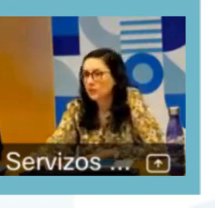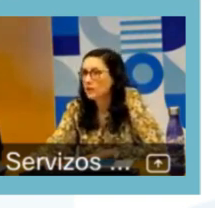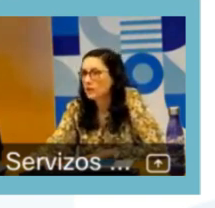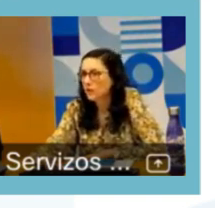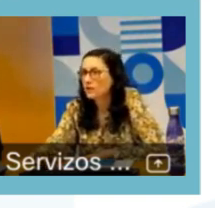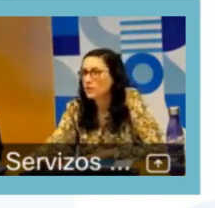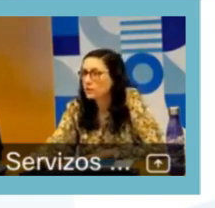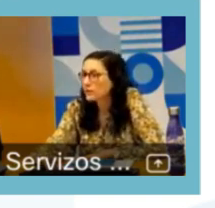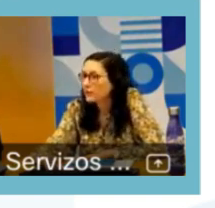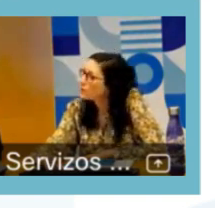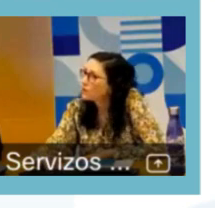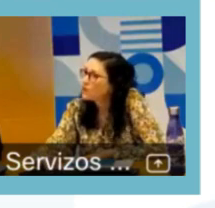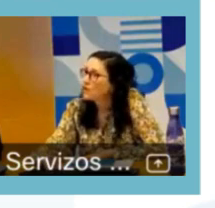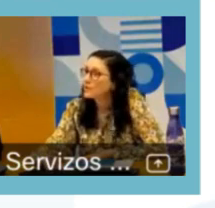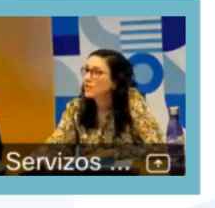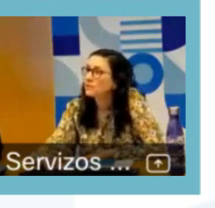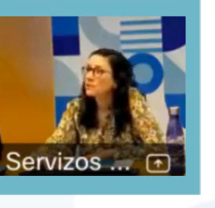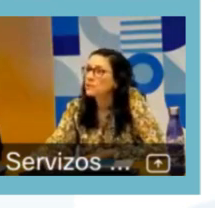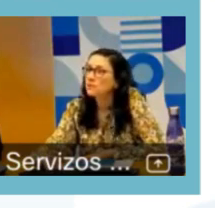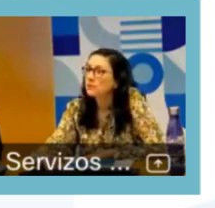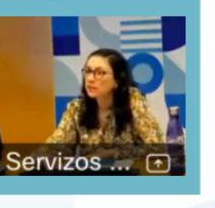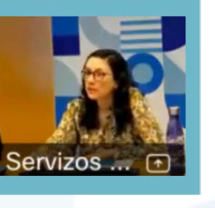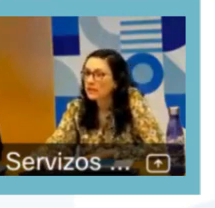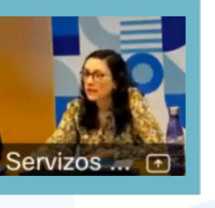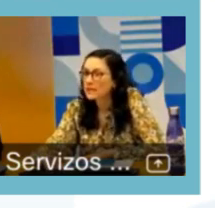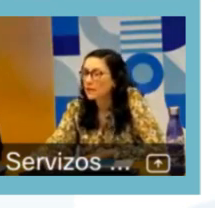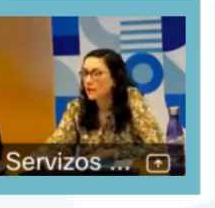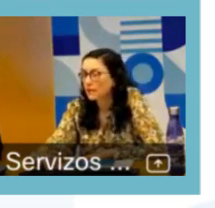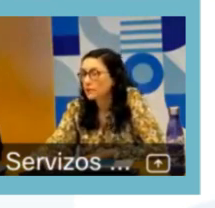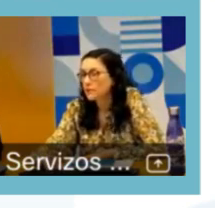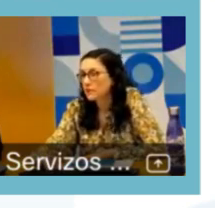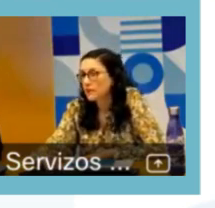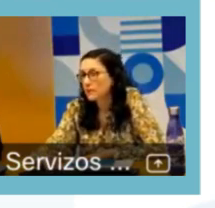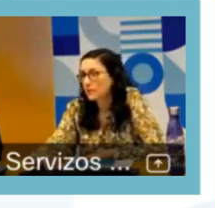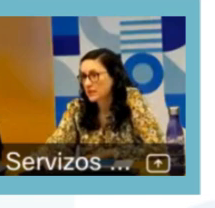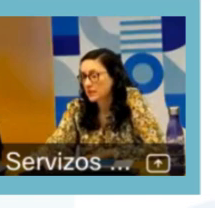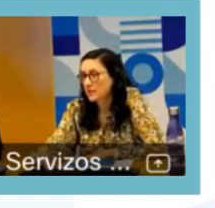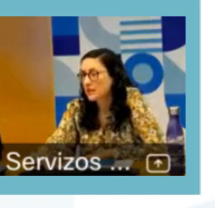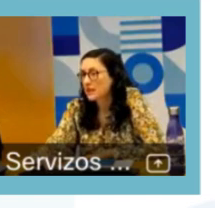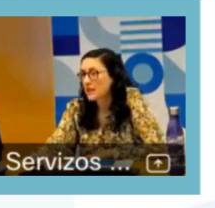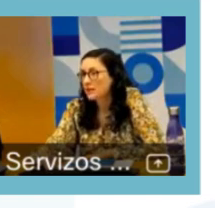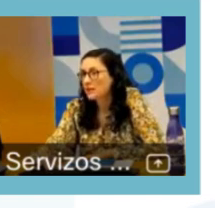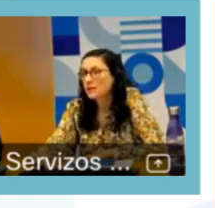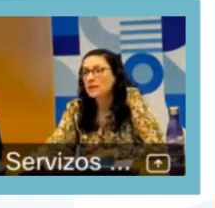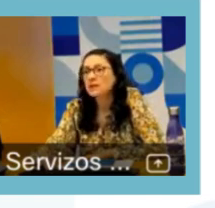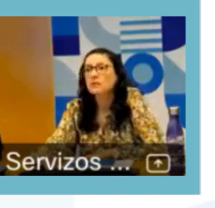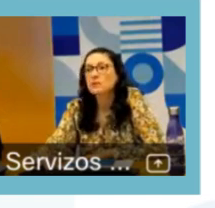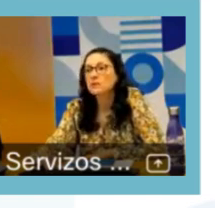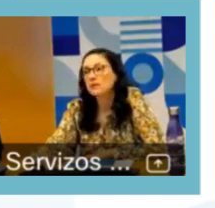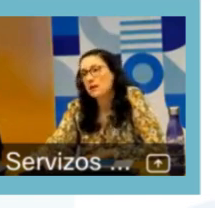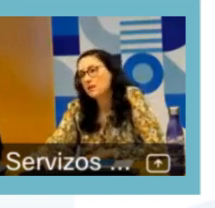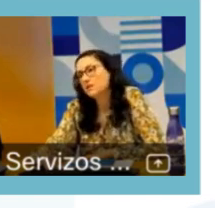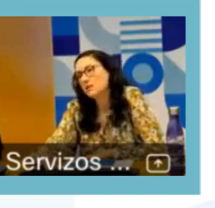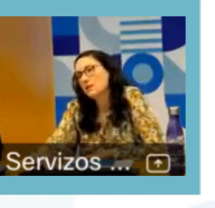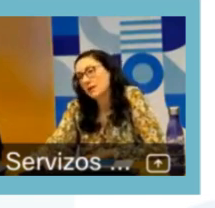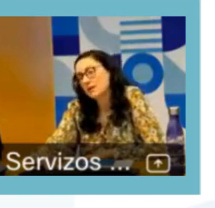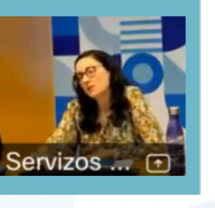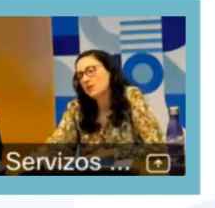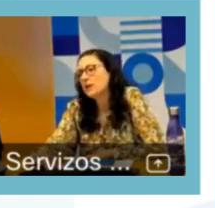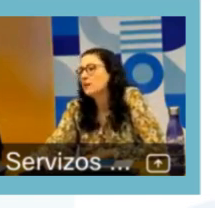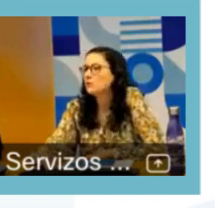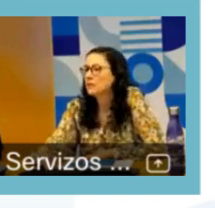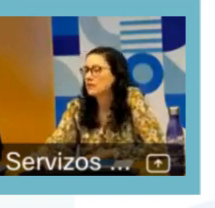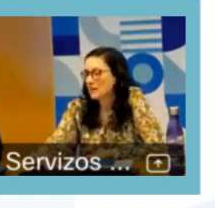una temperatura adecuada en su interior. Los alimentos deben refrigerarse lo antes posible después de cocinarlos, y